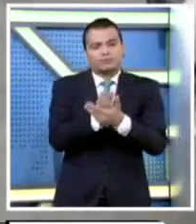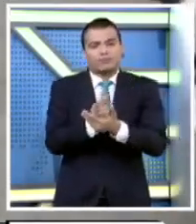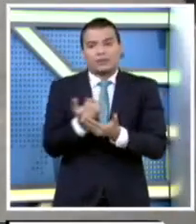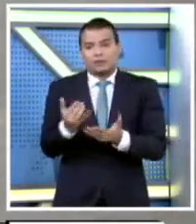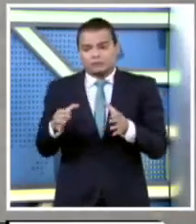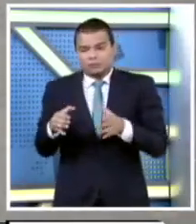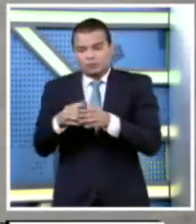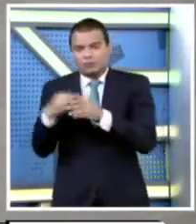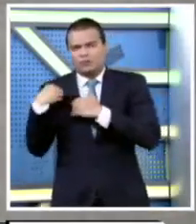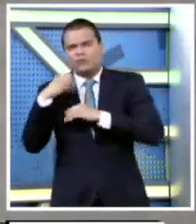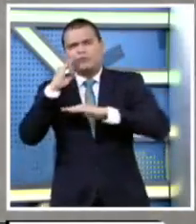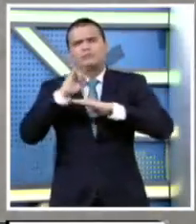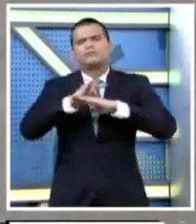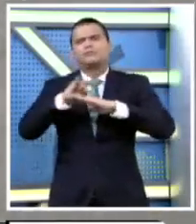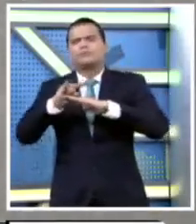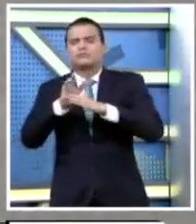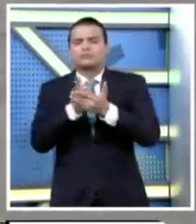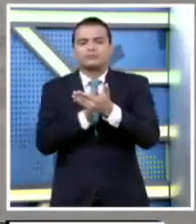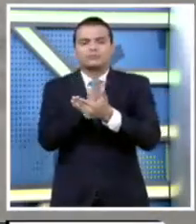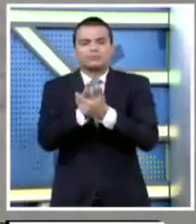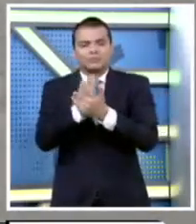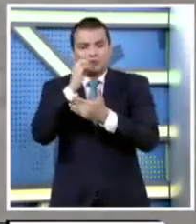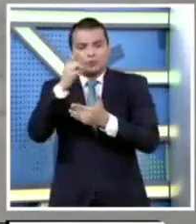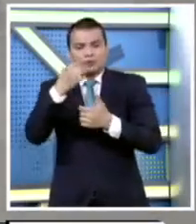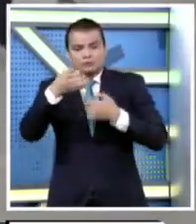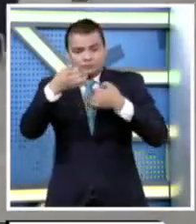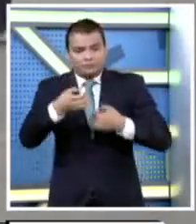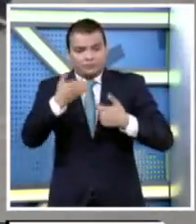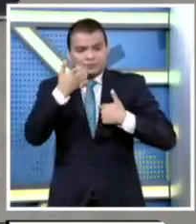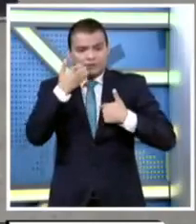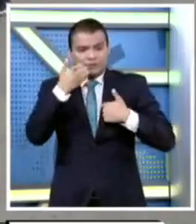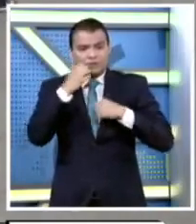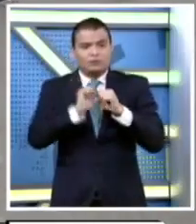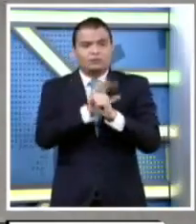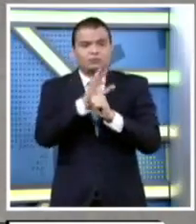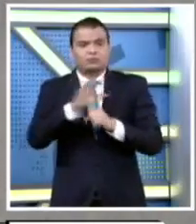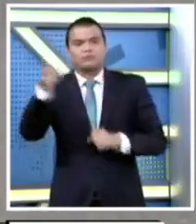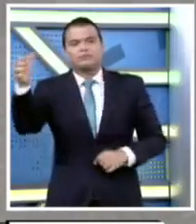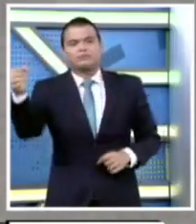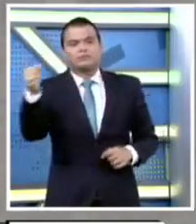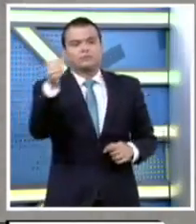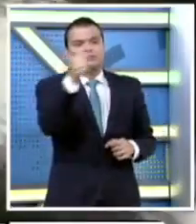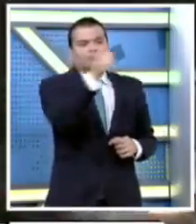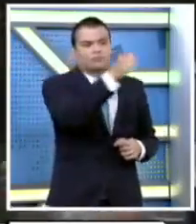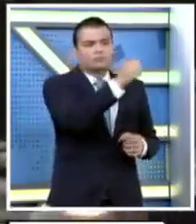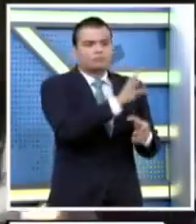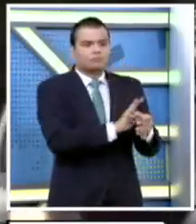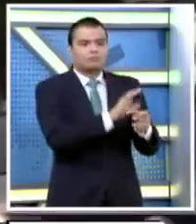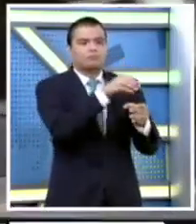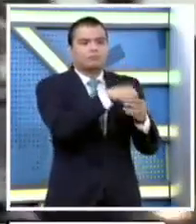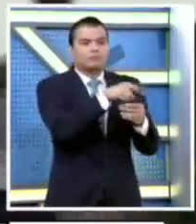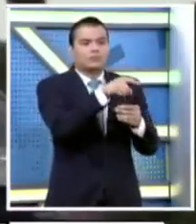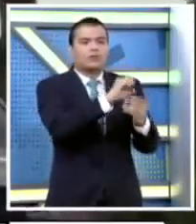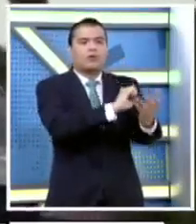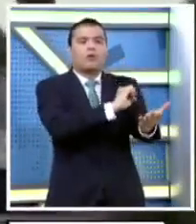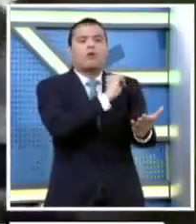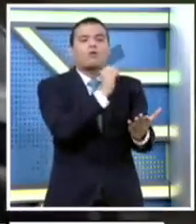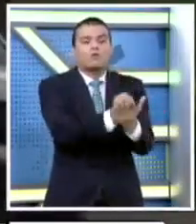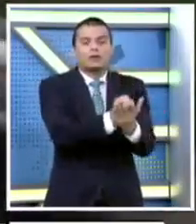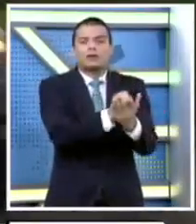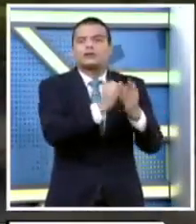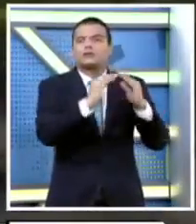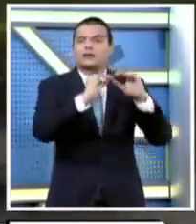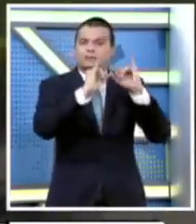la patrulla Casacovid conduce a este hombre diagnosticado positivo con el virus a un punto de la ciudad donde será obligado a permanecer